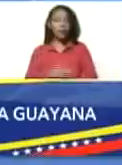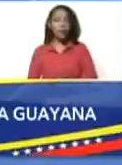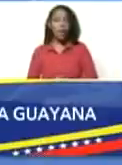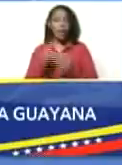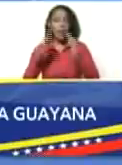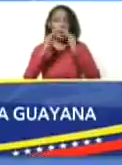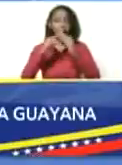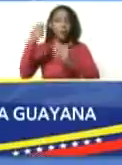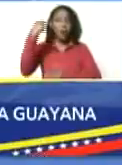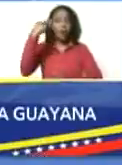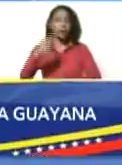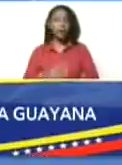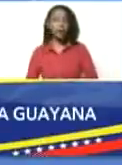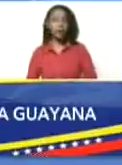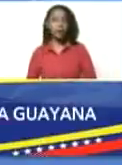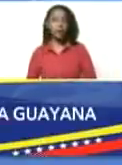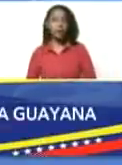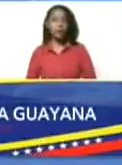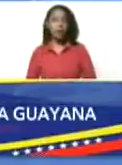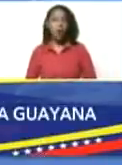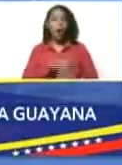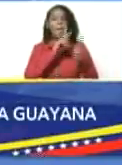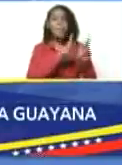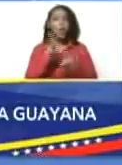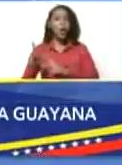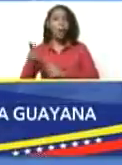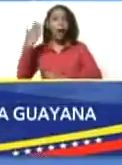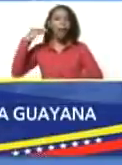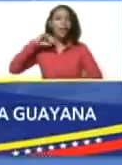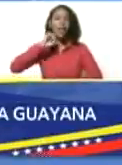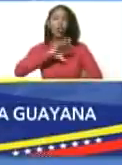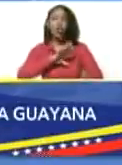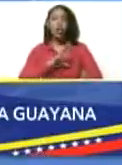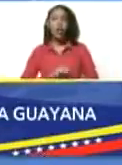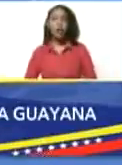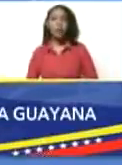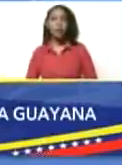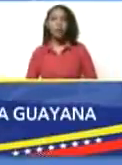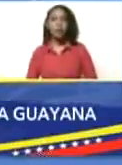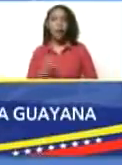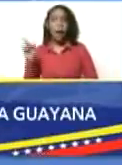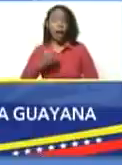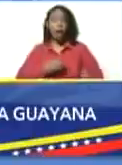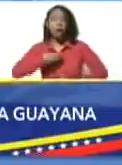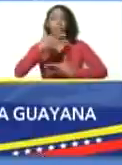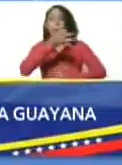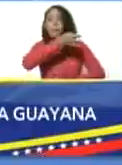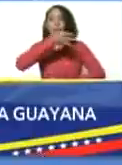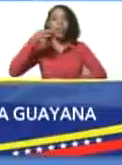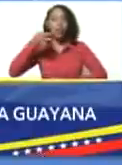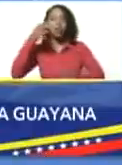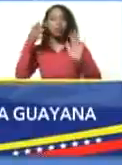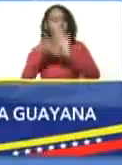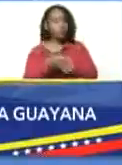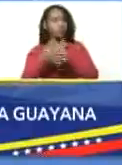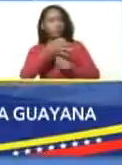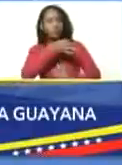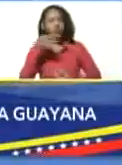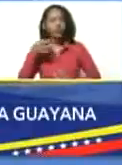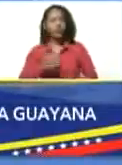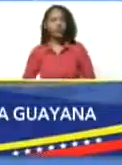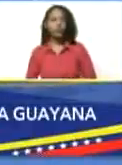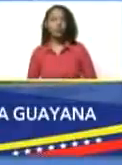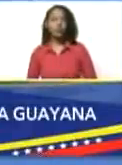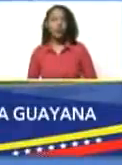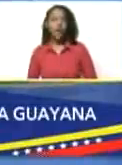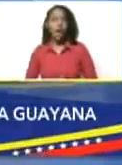verá un programa que lo expresó perfectamente